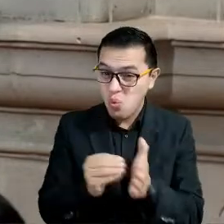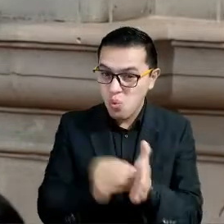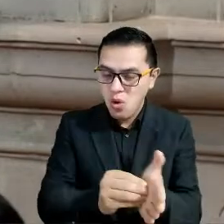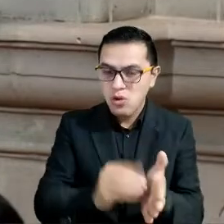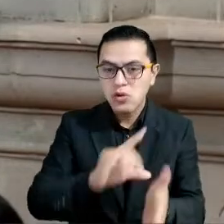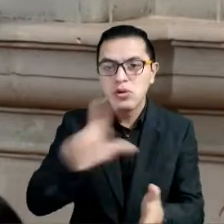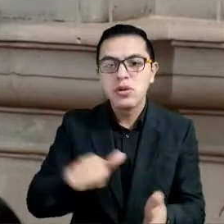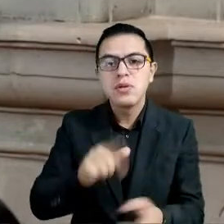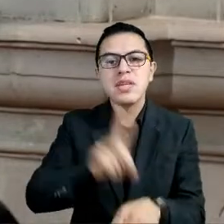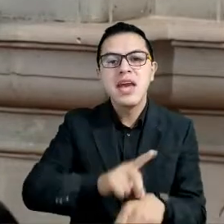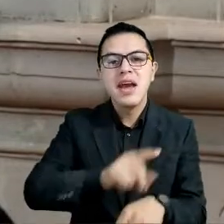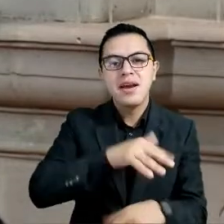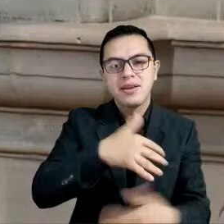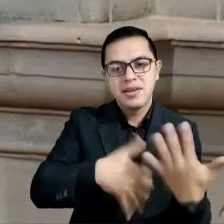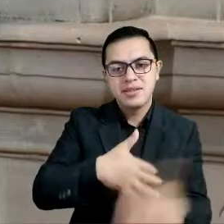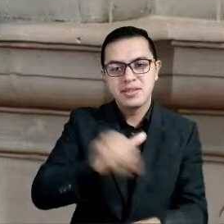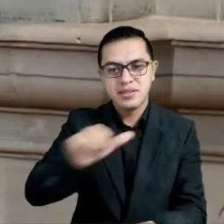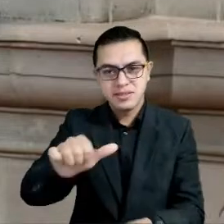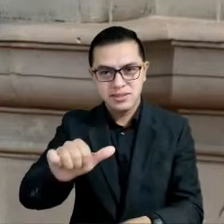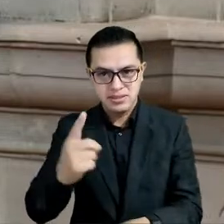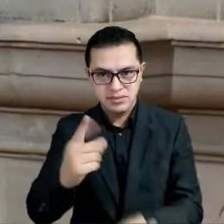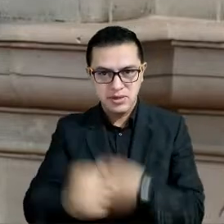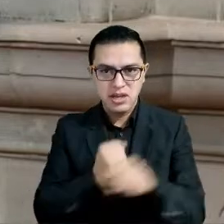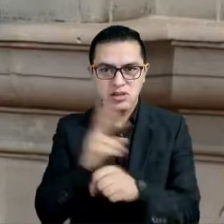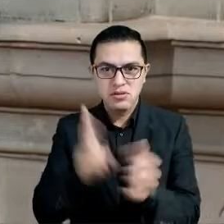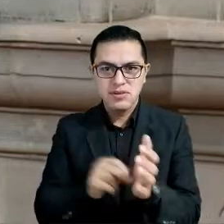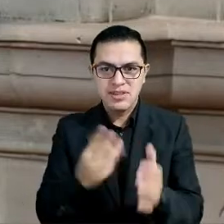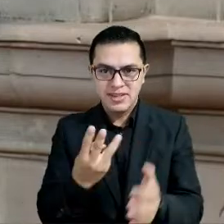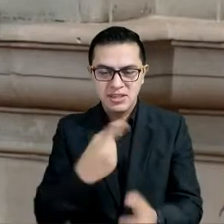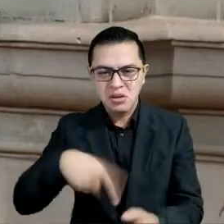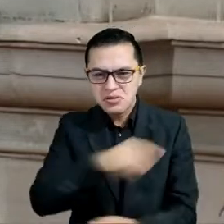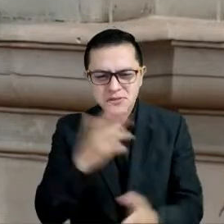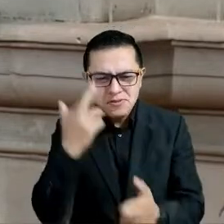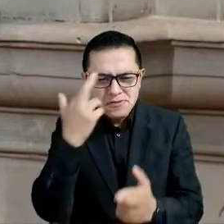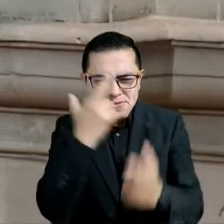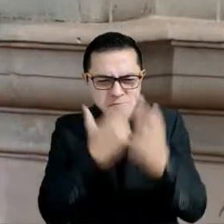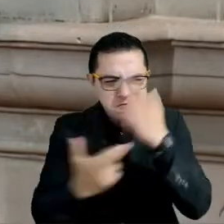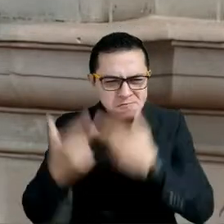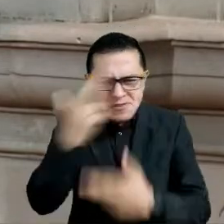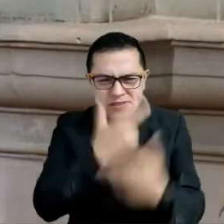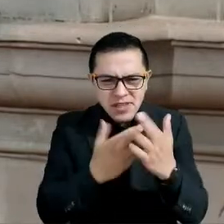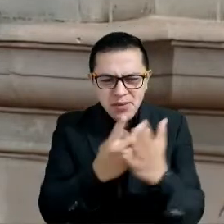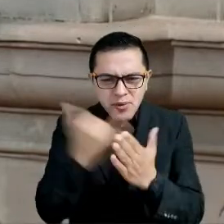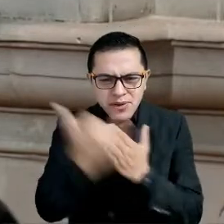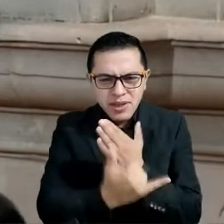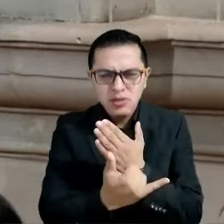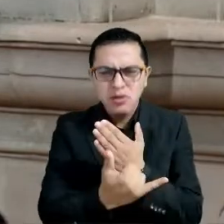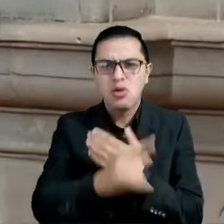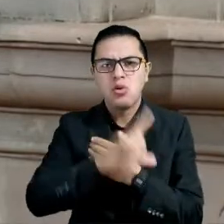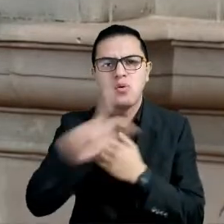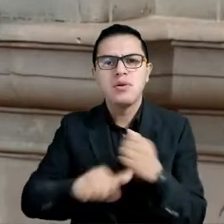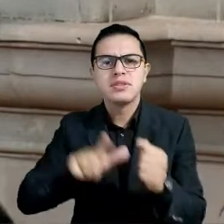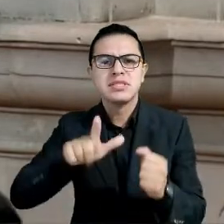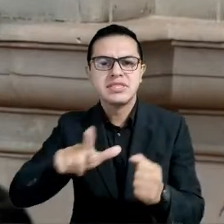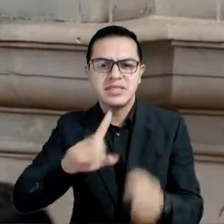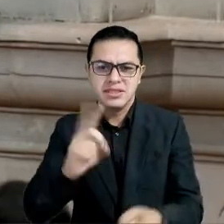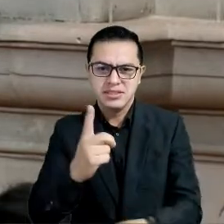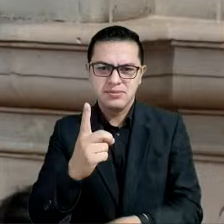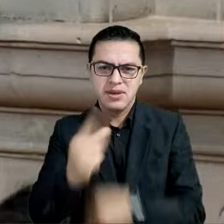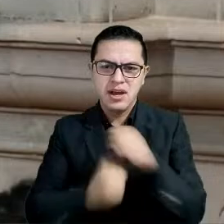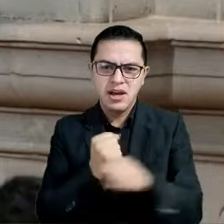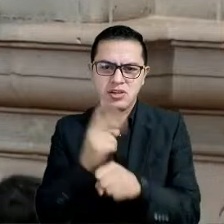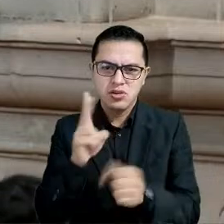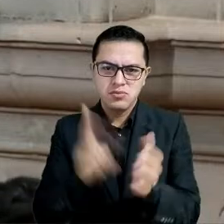de 2023 continuaron su análisis. Y el día 17 de diciembre de 2023, las